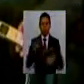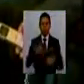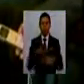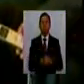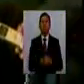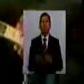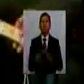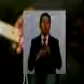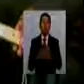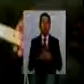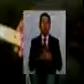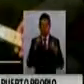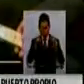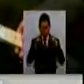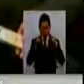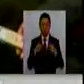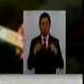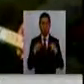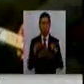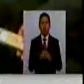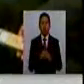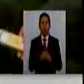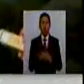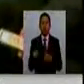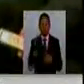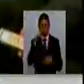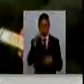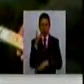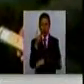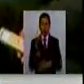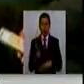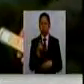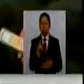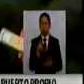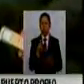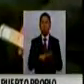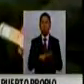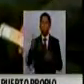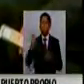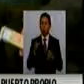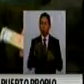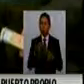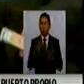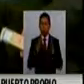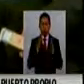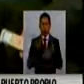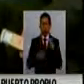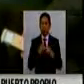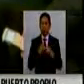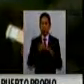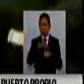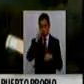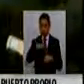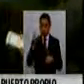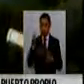Bueno, está estudiado, y no solamente por Bolivia, sino por prestigiosos economistas como Jeffrey Sachs, por